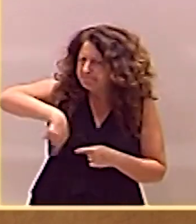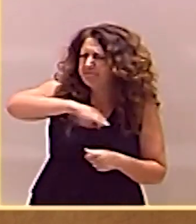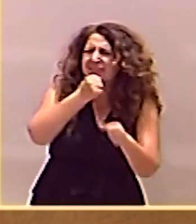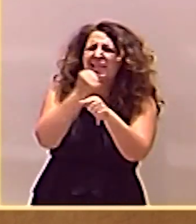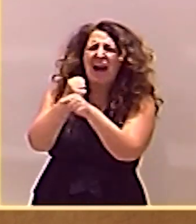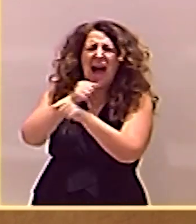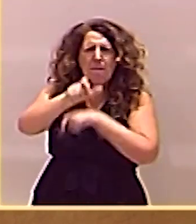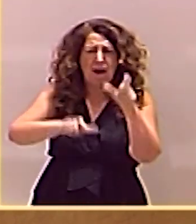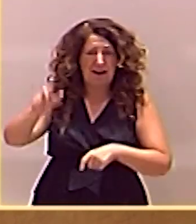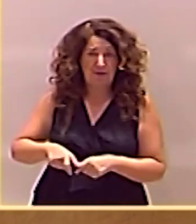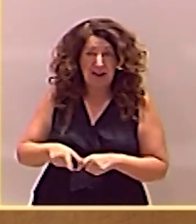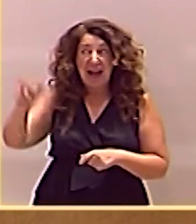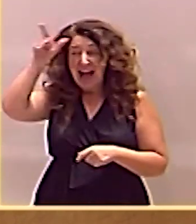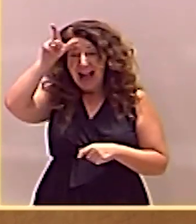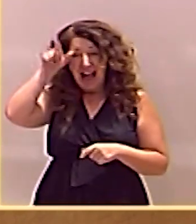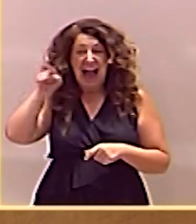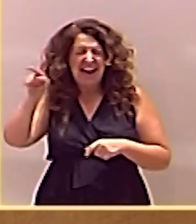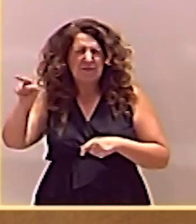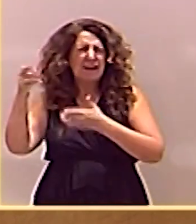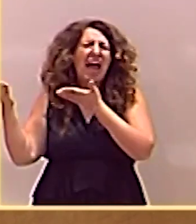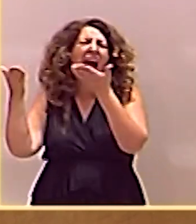Mire, Alemania ha dado ayudas ás empresas. Continuaído, efectivamente.-titrage Société